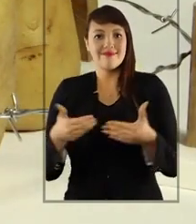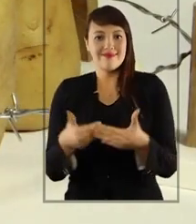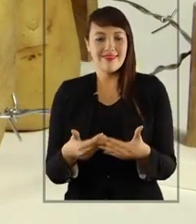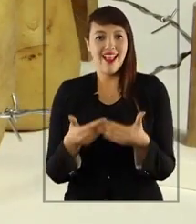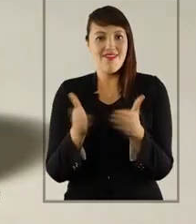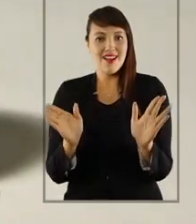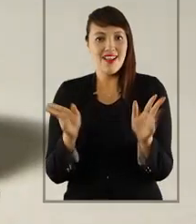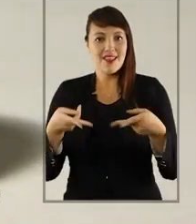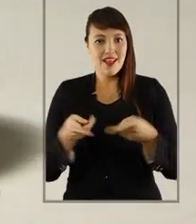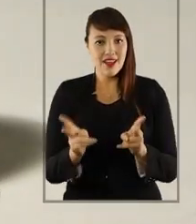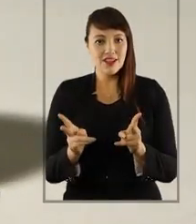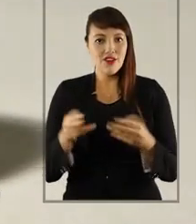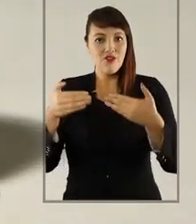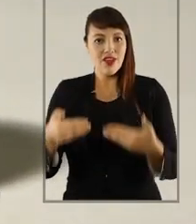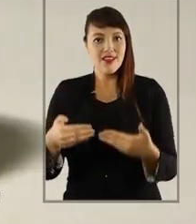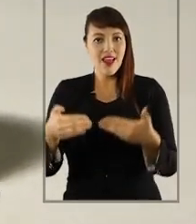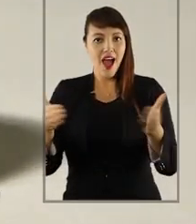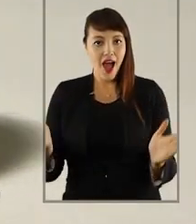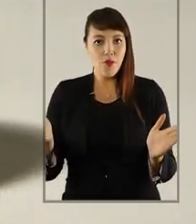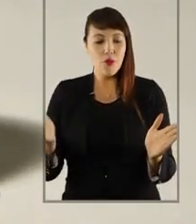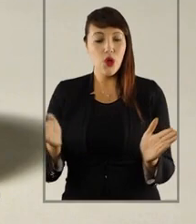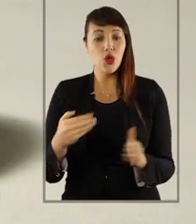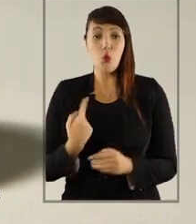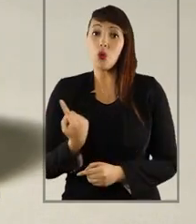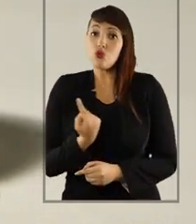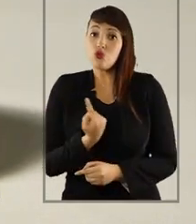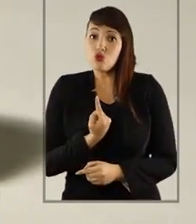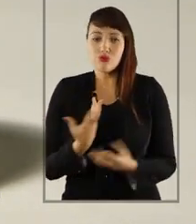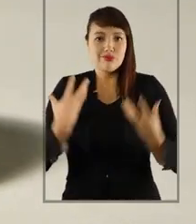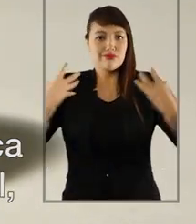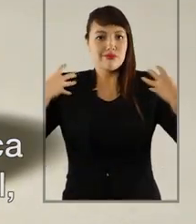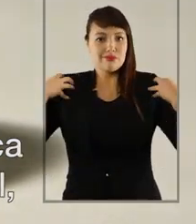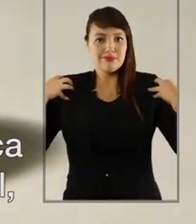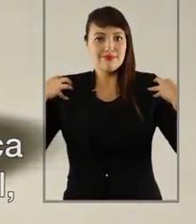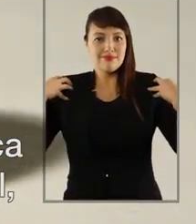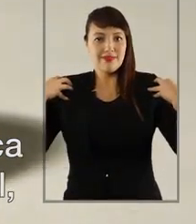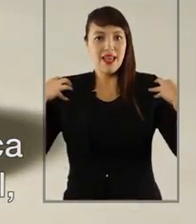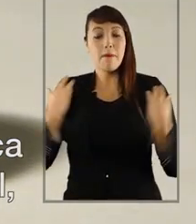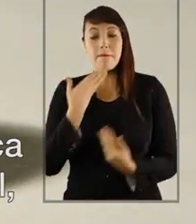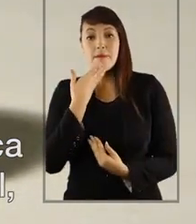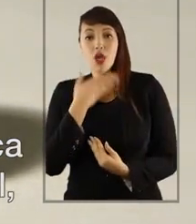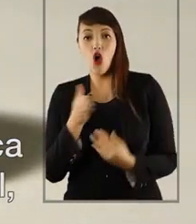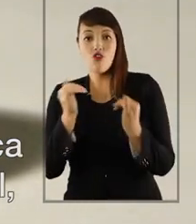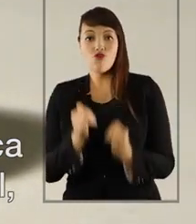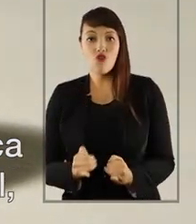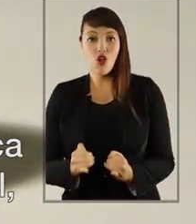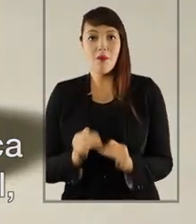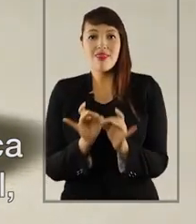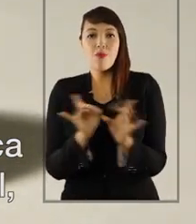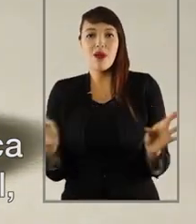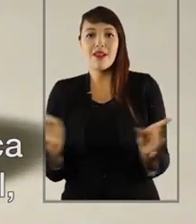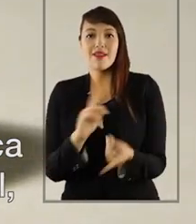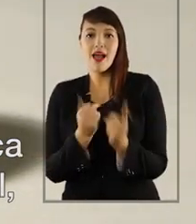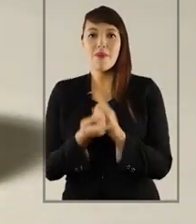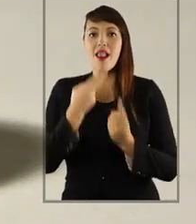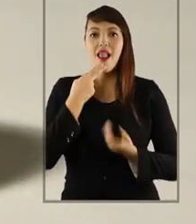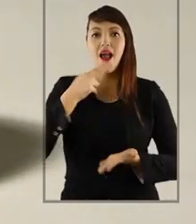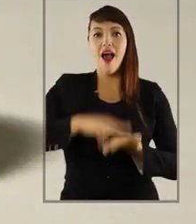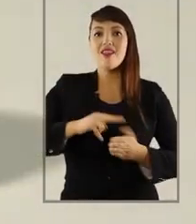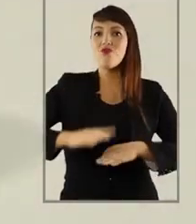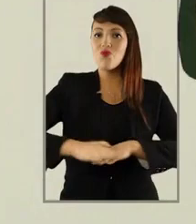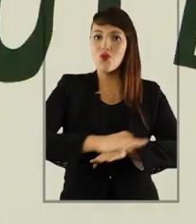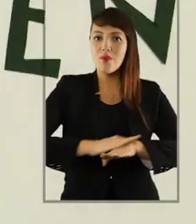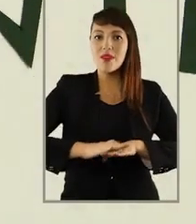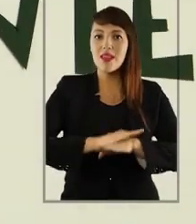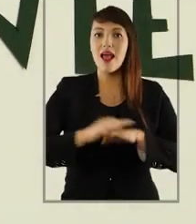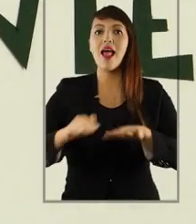libertades. Desde el Frente Amplio, y como tubérculos responsables que somos, creemos que la forma más democrática de cambiar nuestra carta fundamental es a